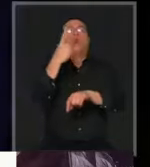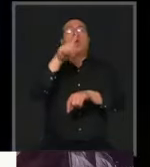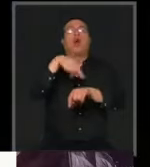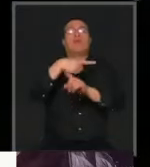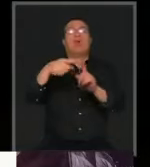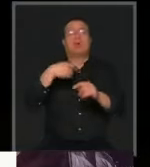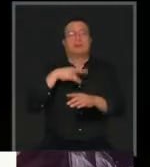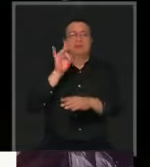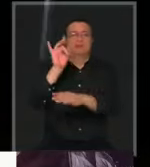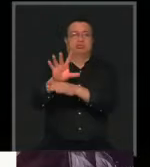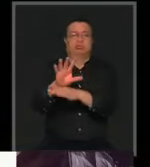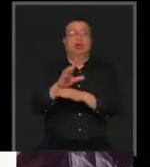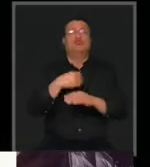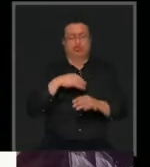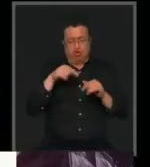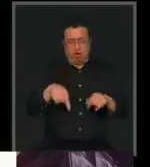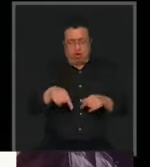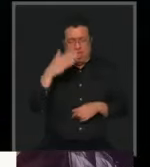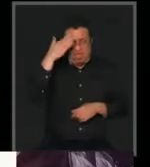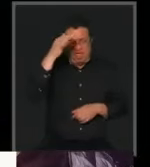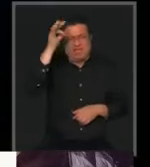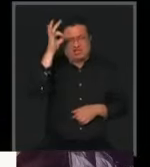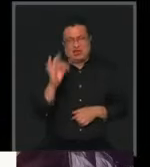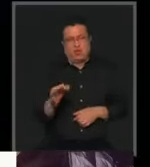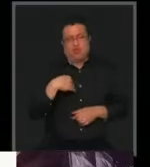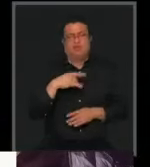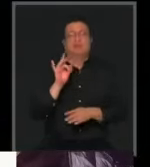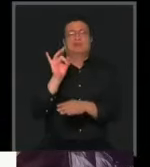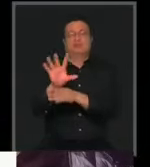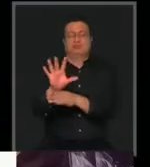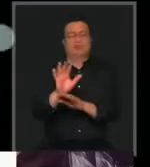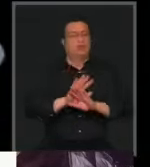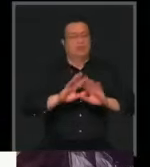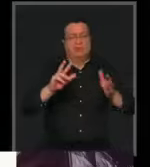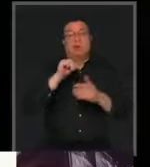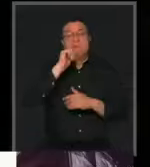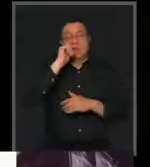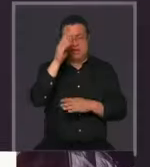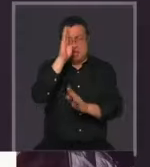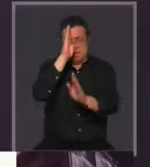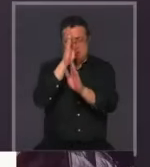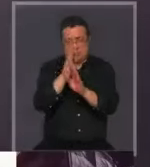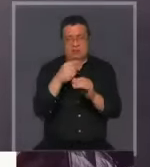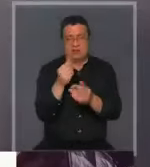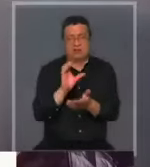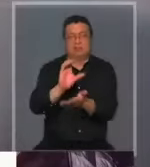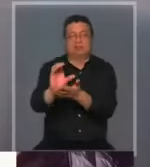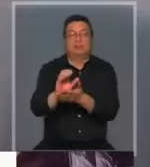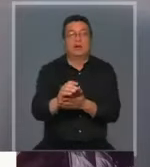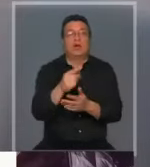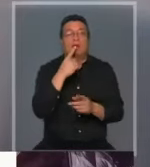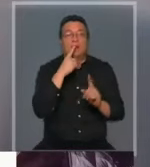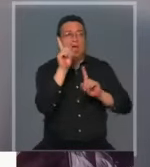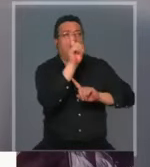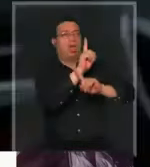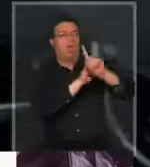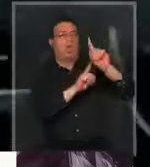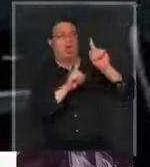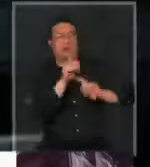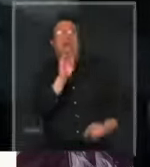cuenta. Pero de que la plata está hoy día, la plata está hoy día. Se lo deposito mañana directamente por caja. Basta de cuentos, vamos a